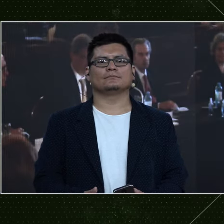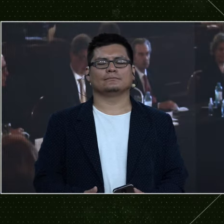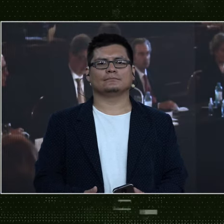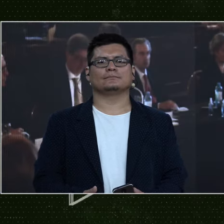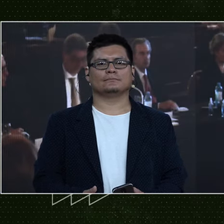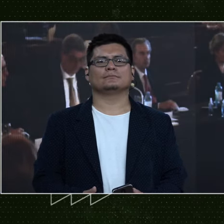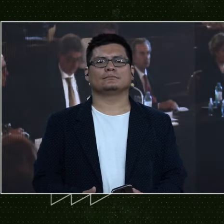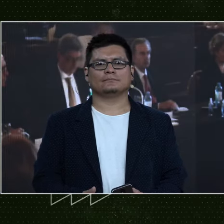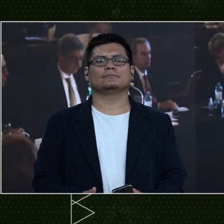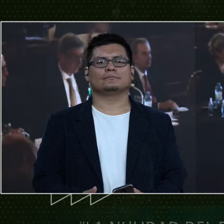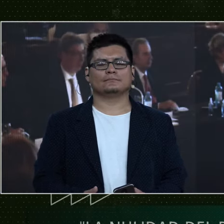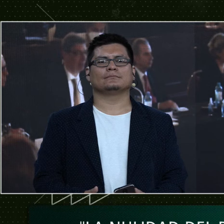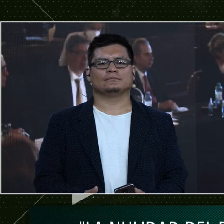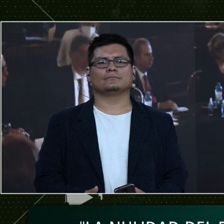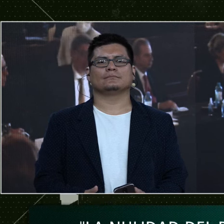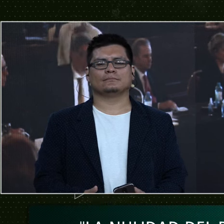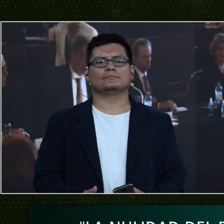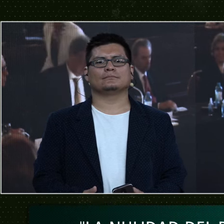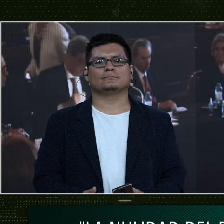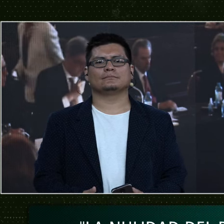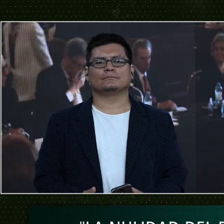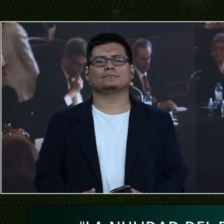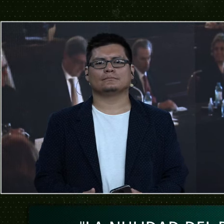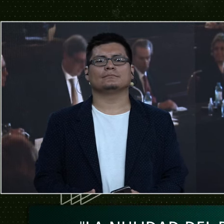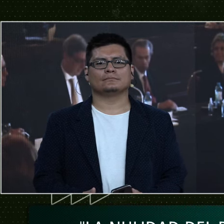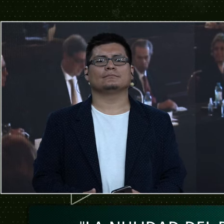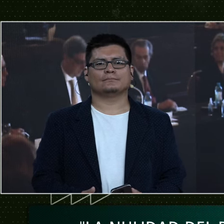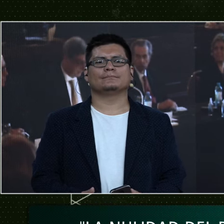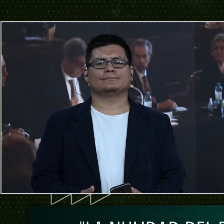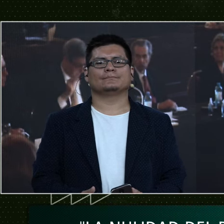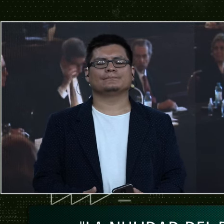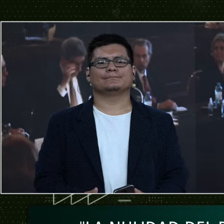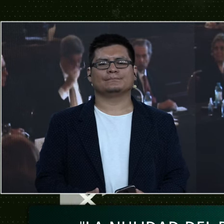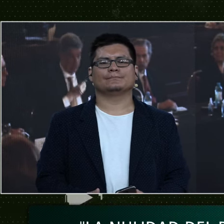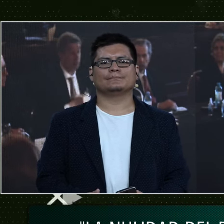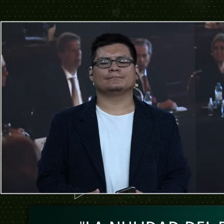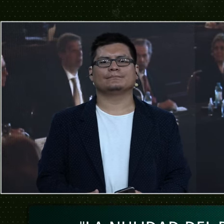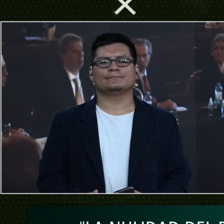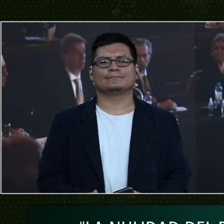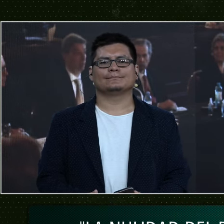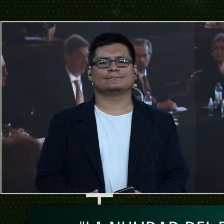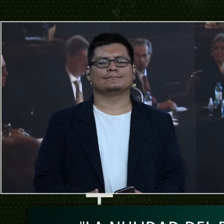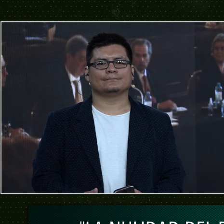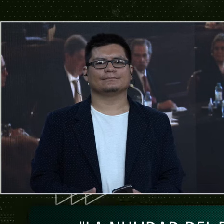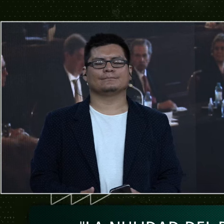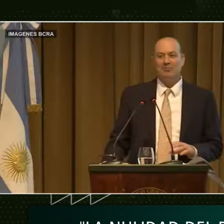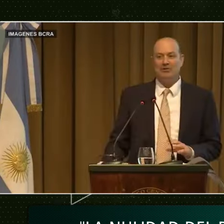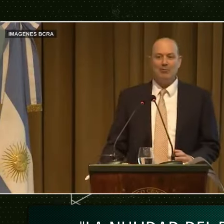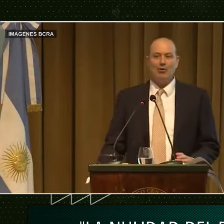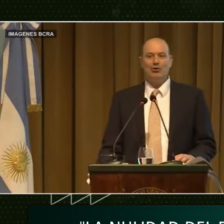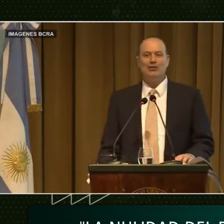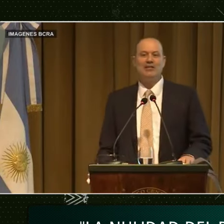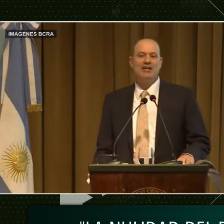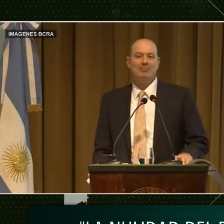especie de bibliorato de la voluminosidad del decreto, esa persona se jactó